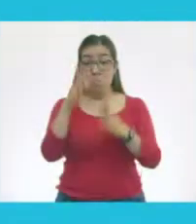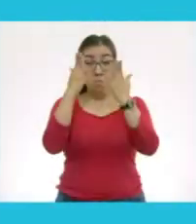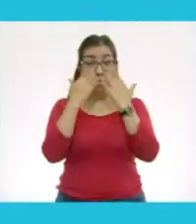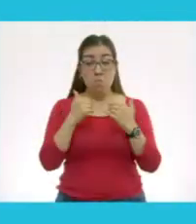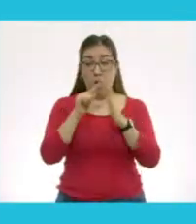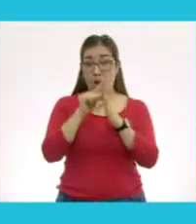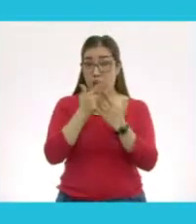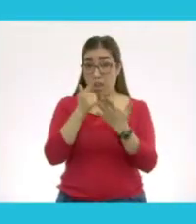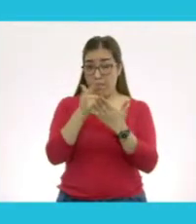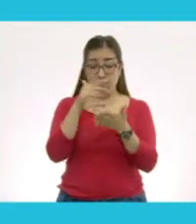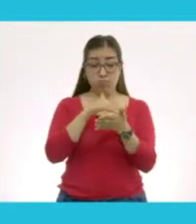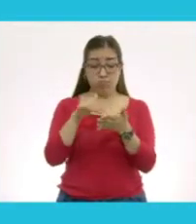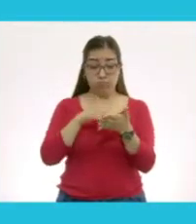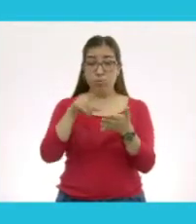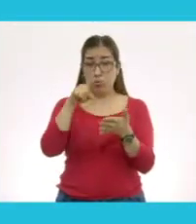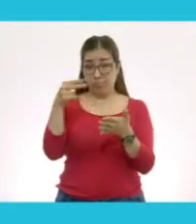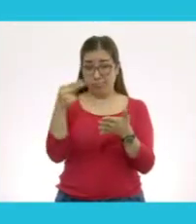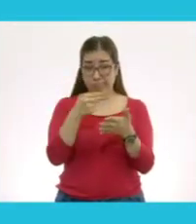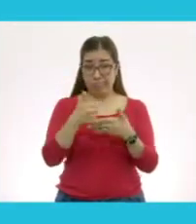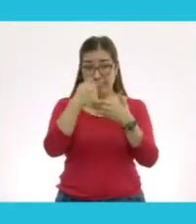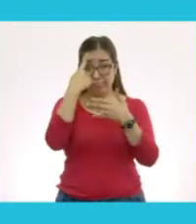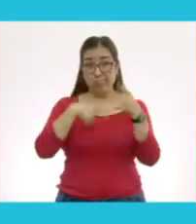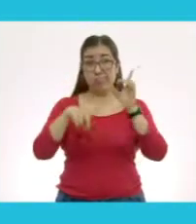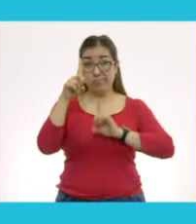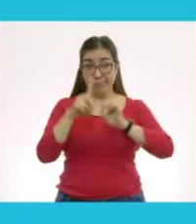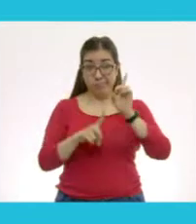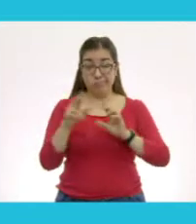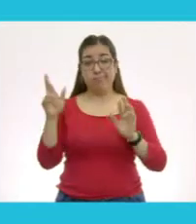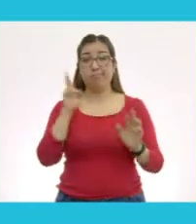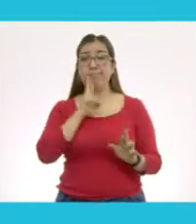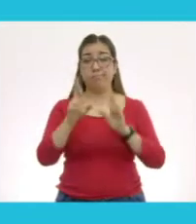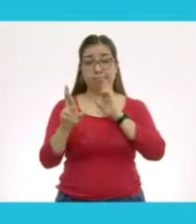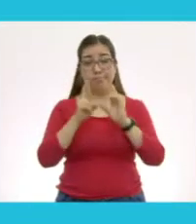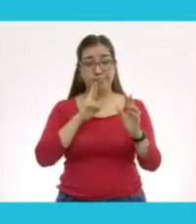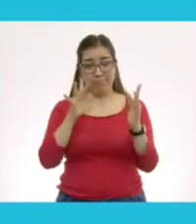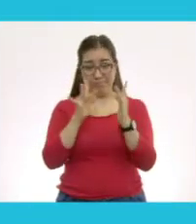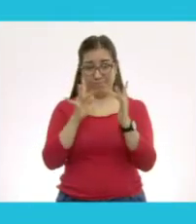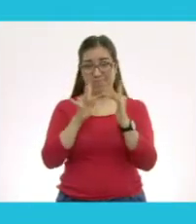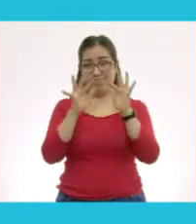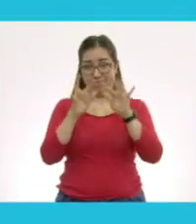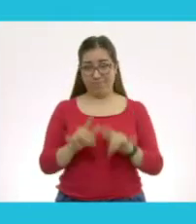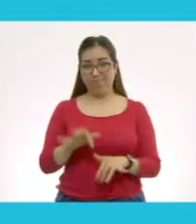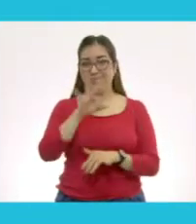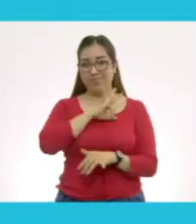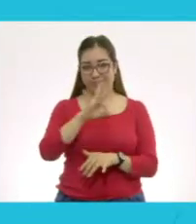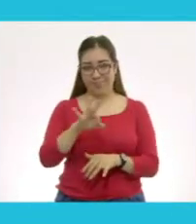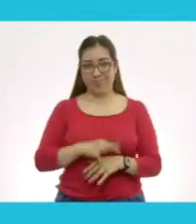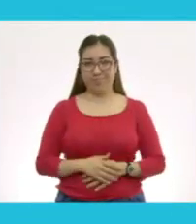Si no tienes el libro de texto o necesitas ayuda para resolver tus dudas, contáctanos.